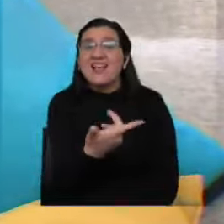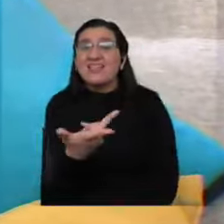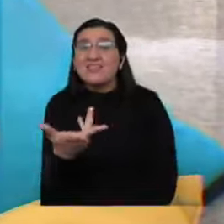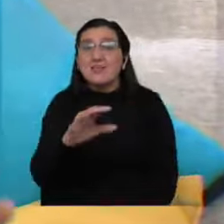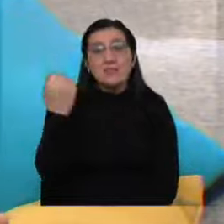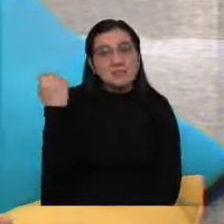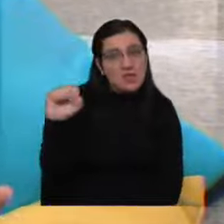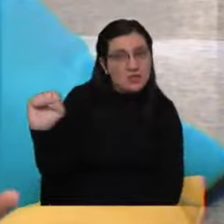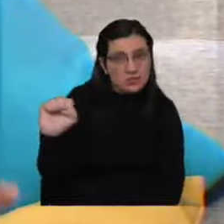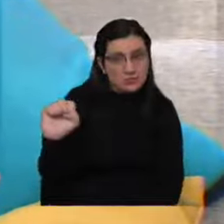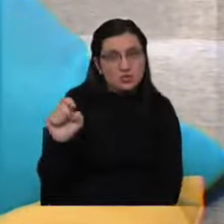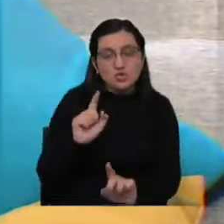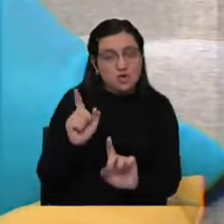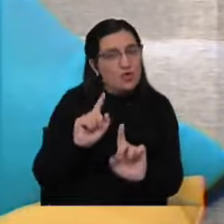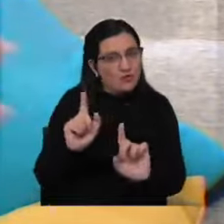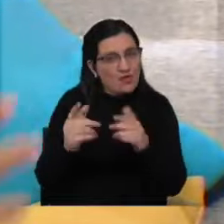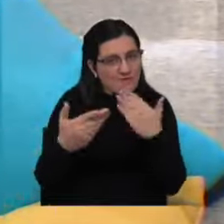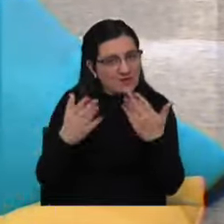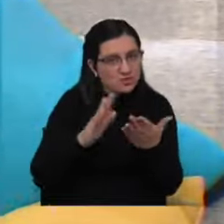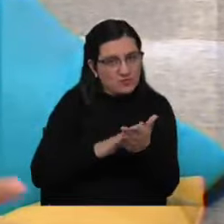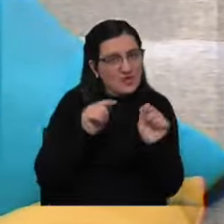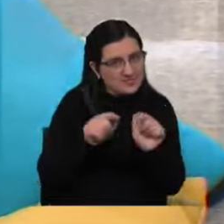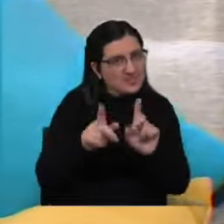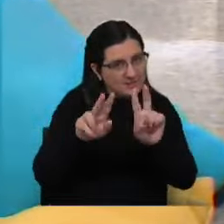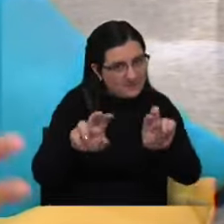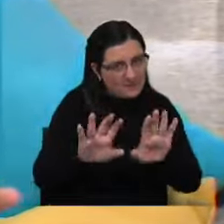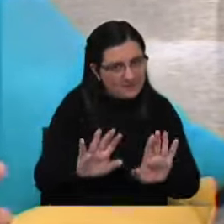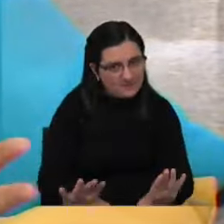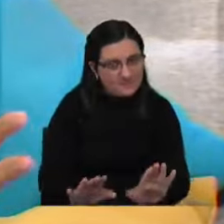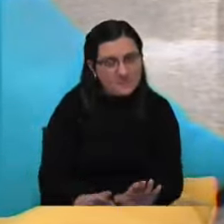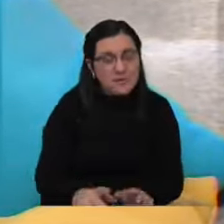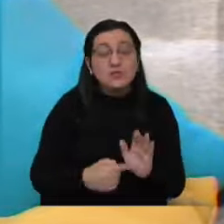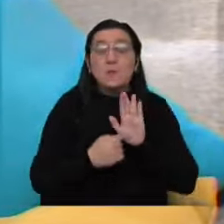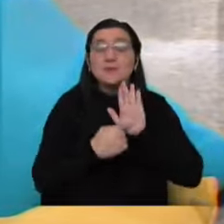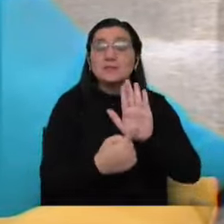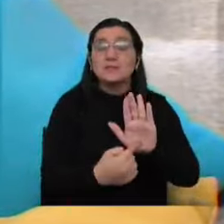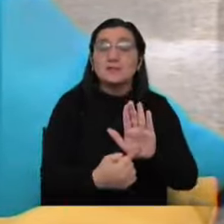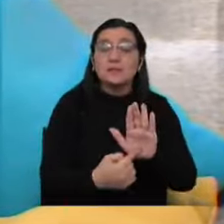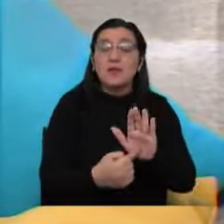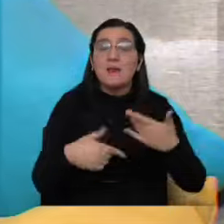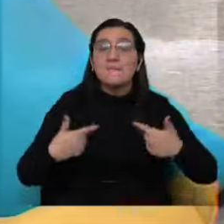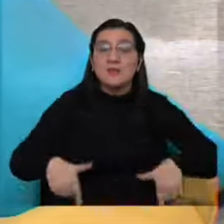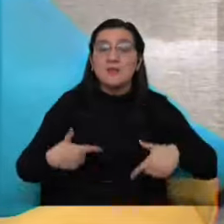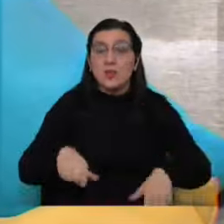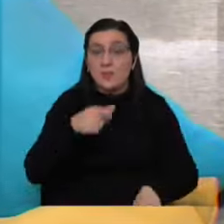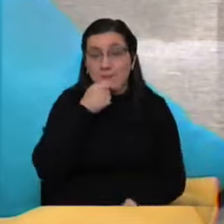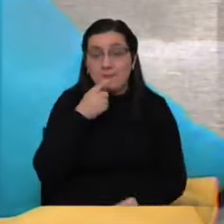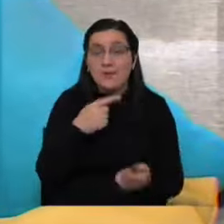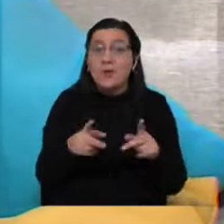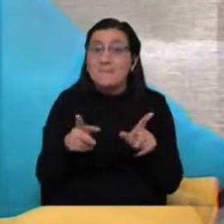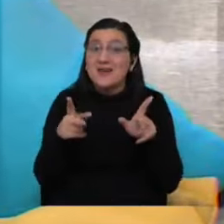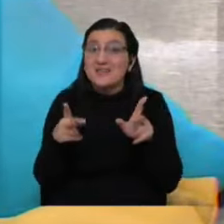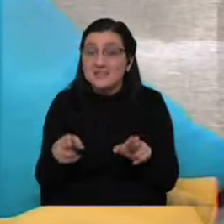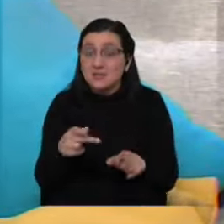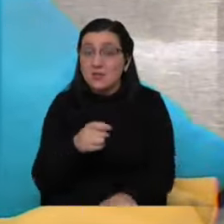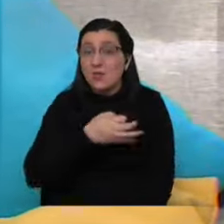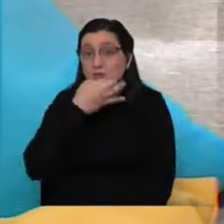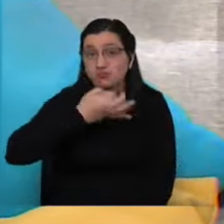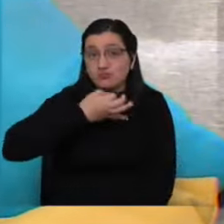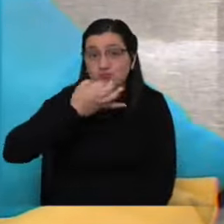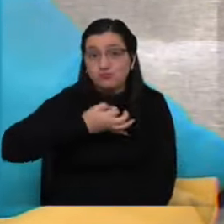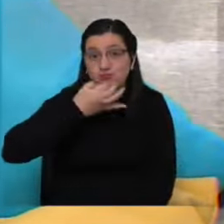y no voy a hablar de eso lo perdón de las cifras de delitos que presentó el ministro mar en una partecita de su alocución en lo que bueno